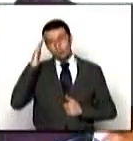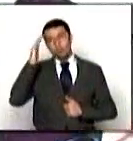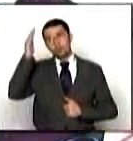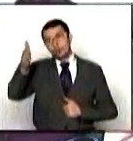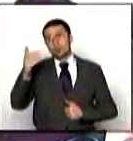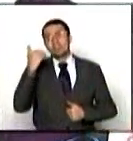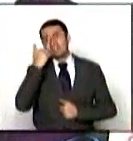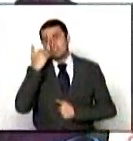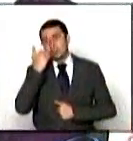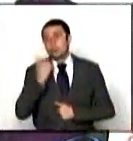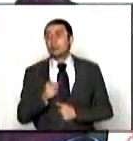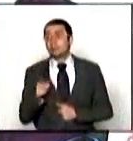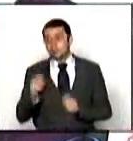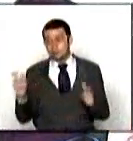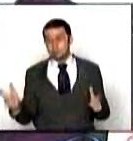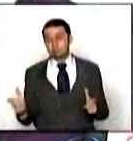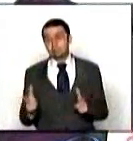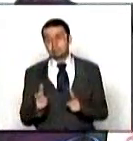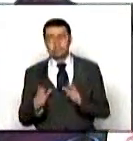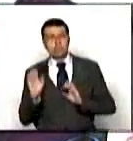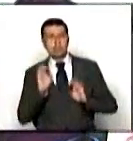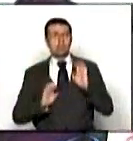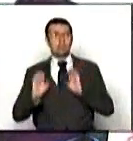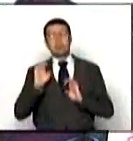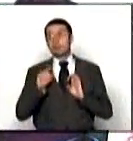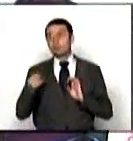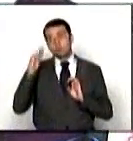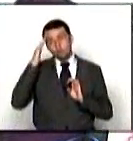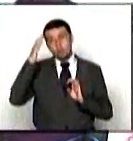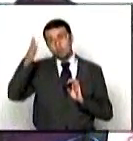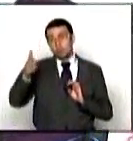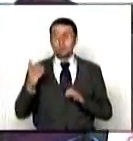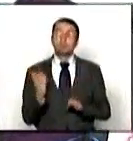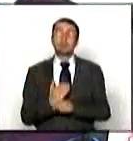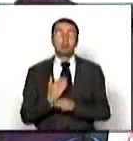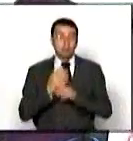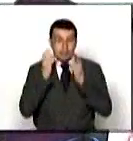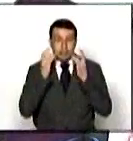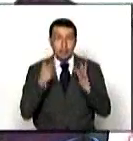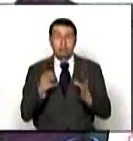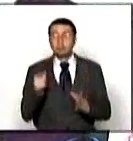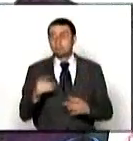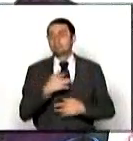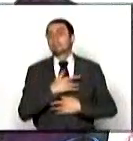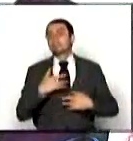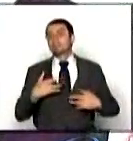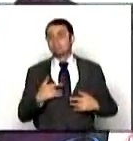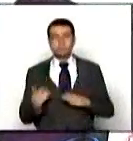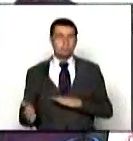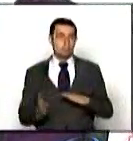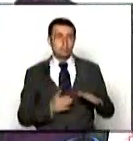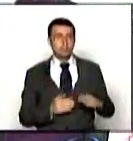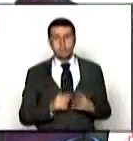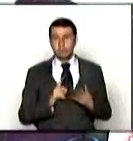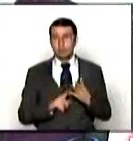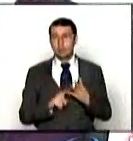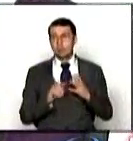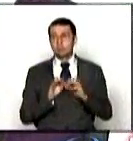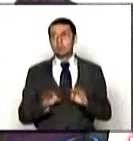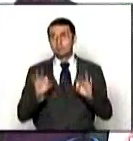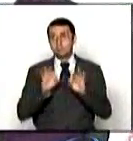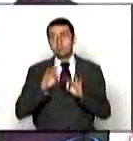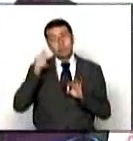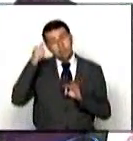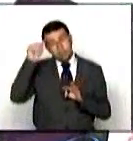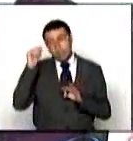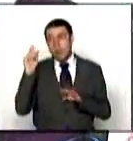sus defensas y haciendo que este niño tenga después problemas graves de salud. En cuarto lugar, y también es muy importante tener en cuenta que a veces los